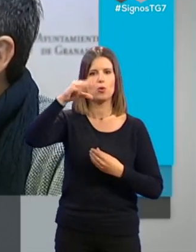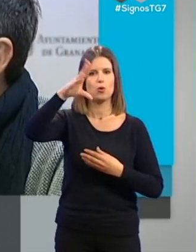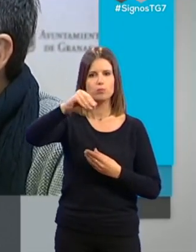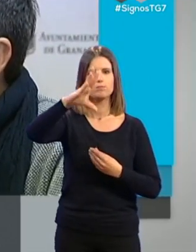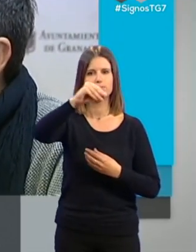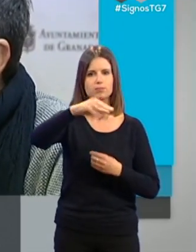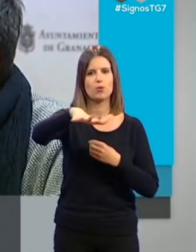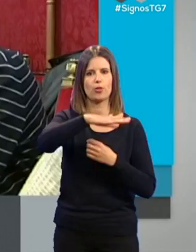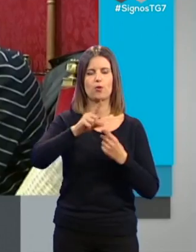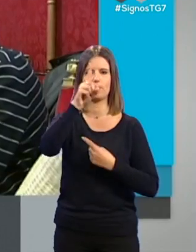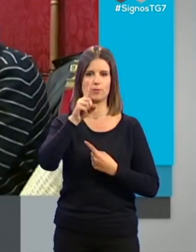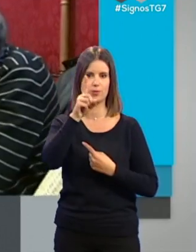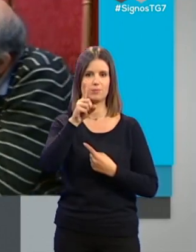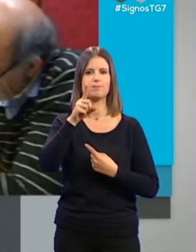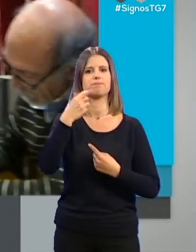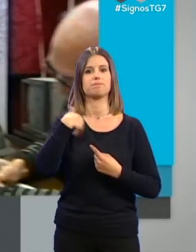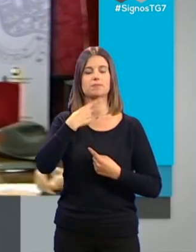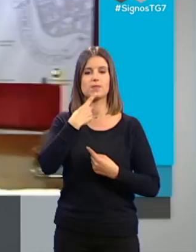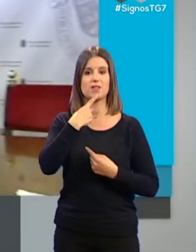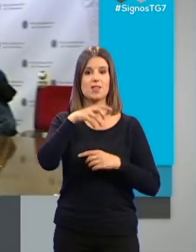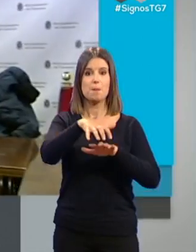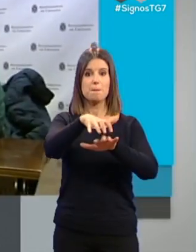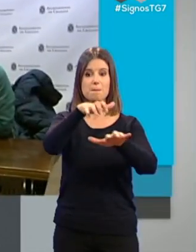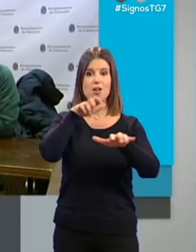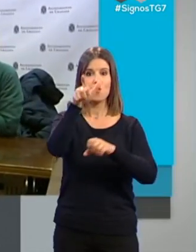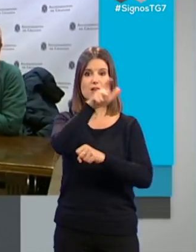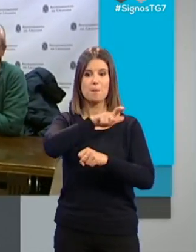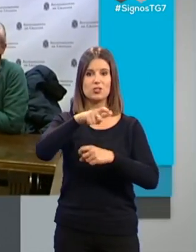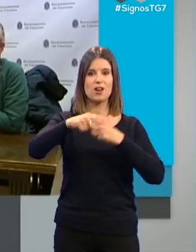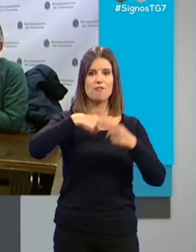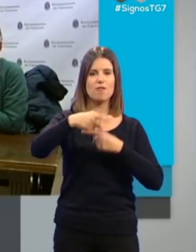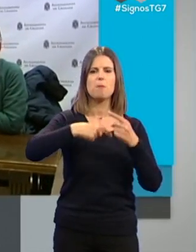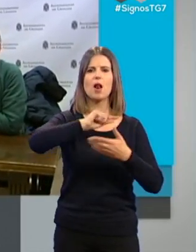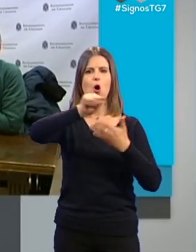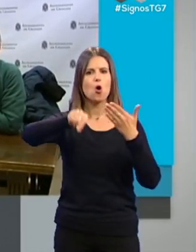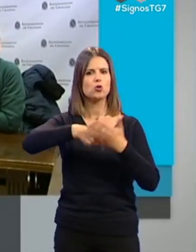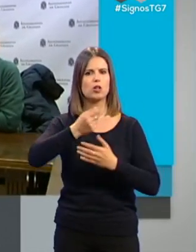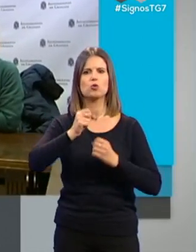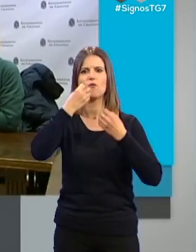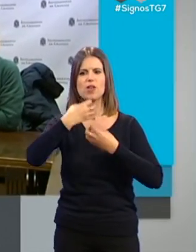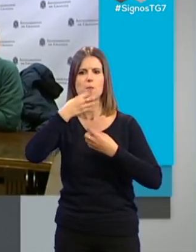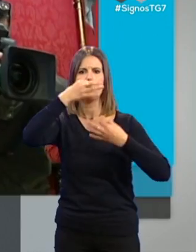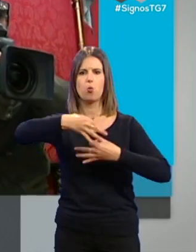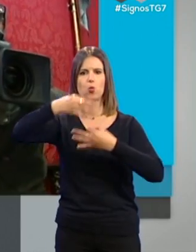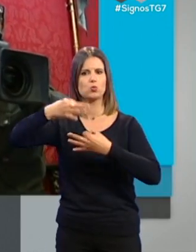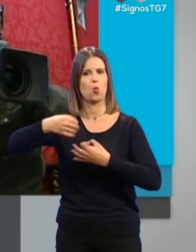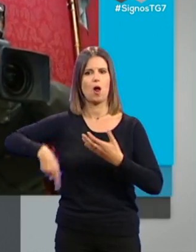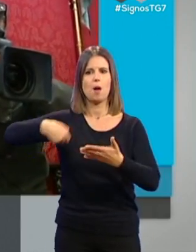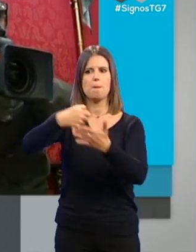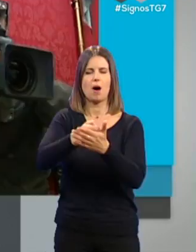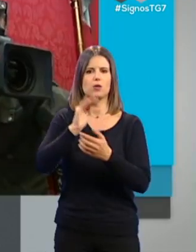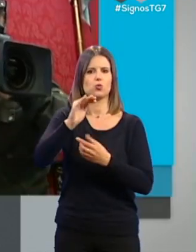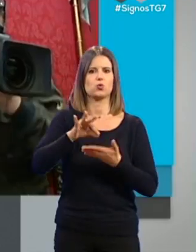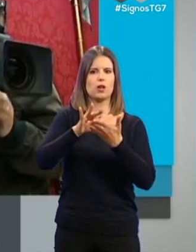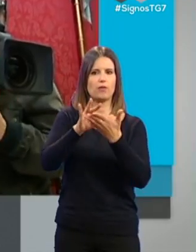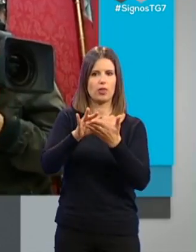producen en el distrito. Han comentado que la mayoría de las familias tiene sus contratos regularizados pagando por el servicio que tienen que recibir.